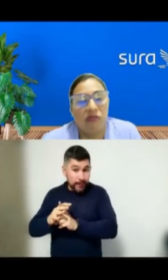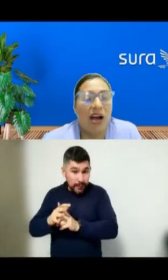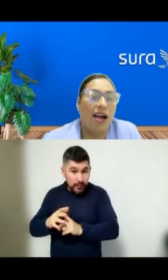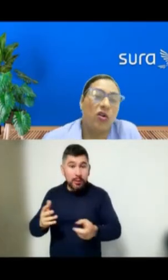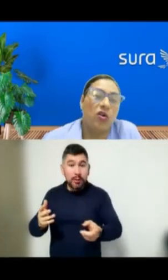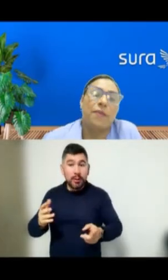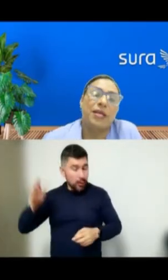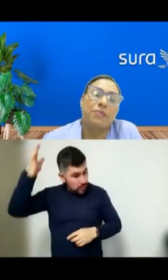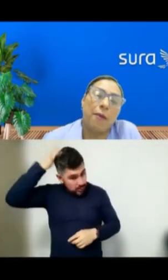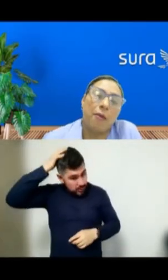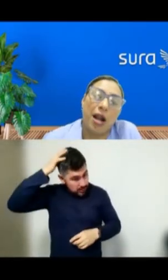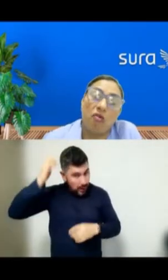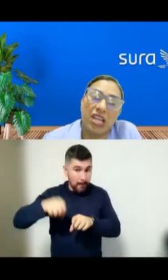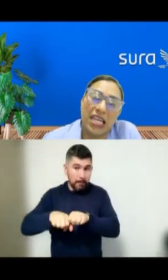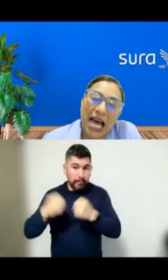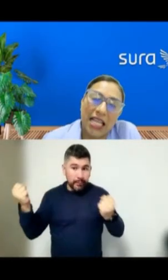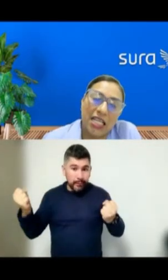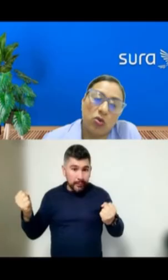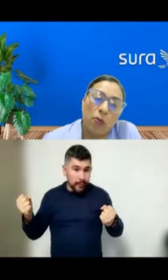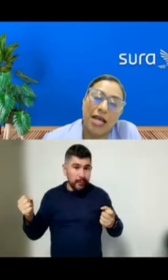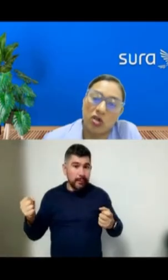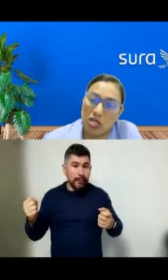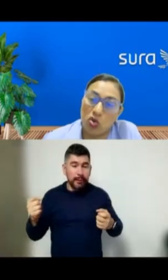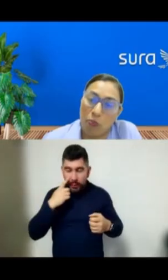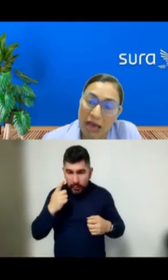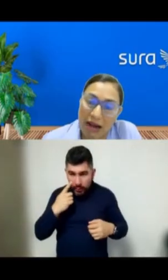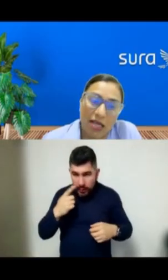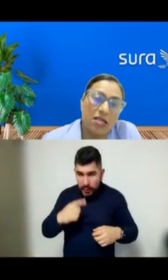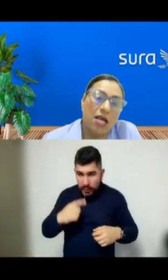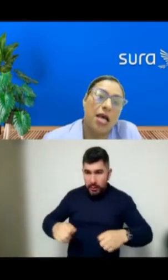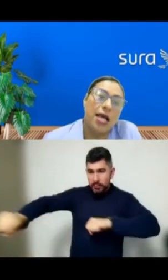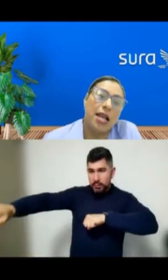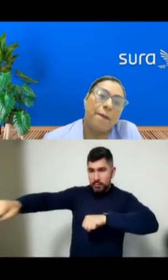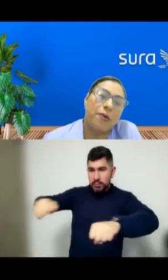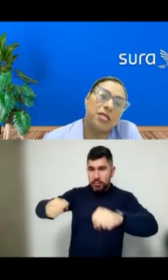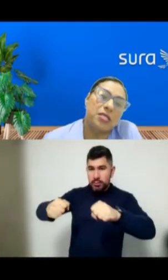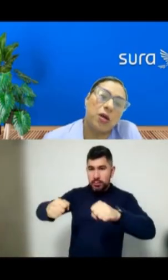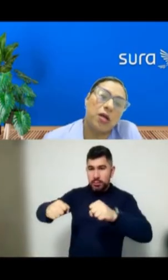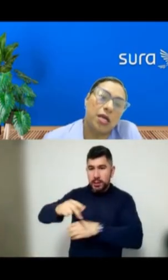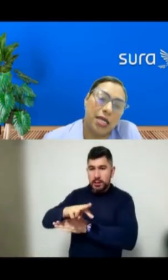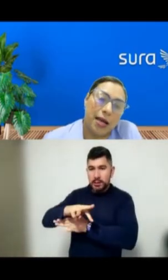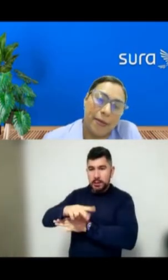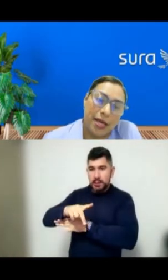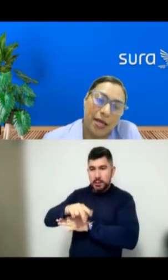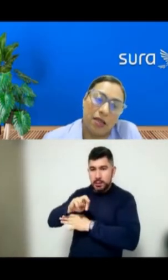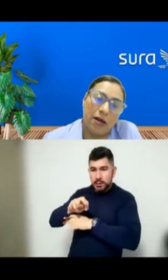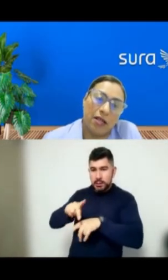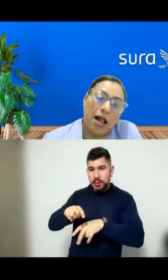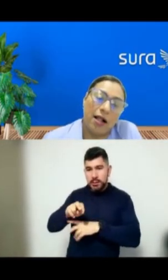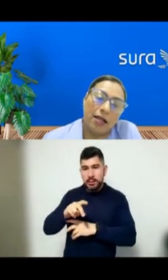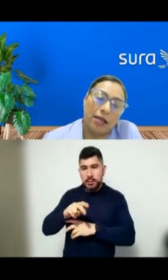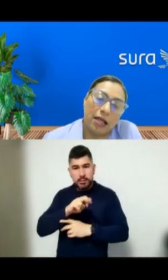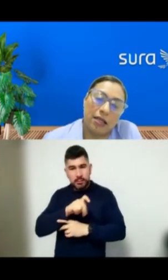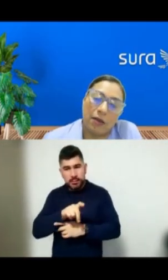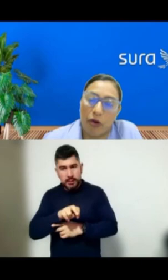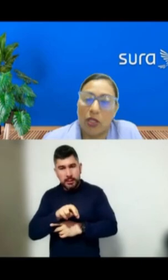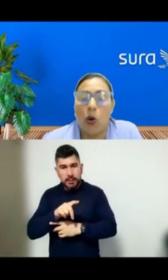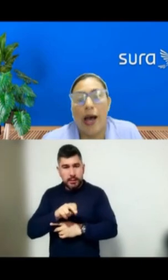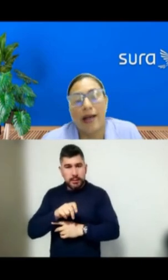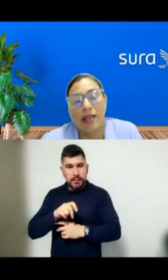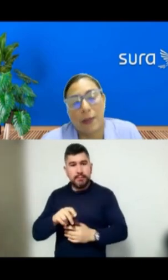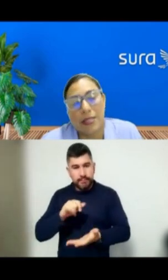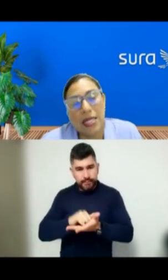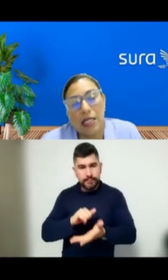trauma craneoencefálico. También miramos la movilidad de sus brazos y sus piernas, y la exposición y ambiente, ¿verdad? Al que